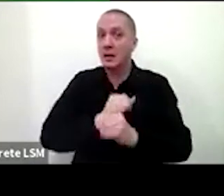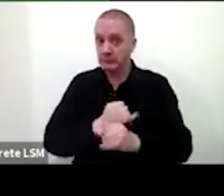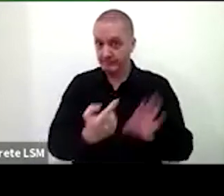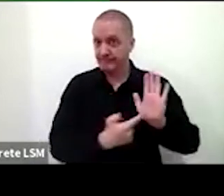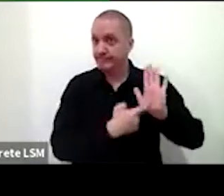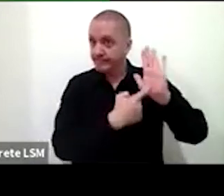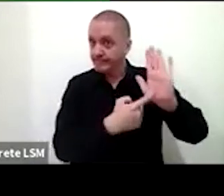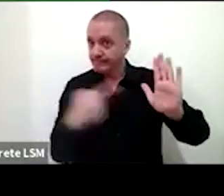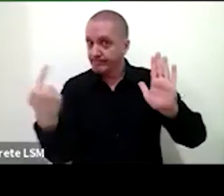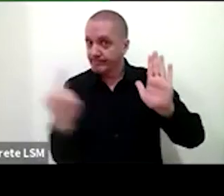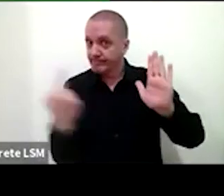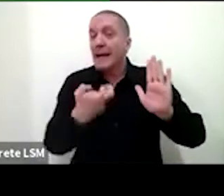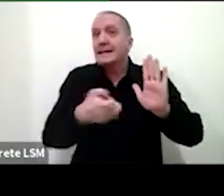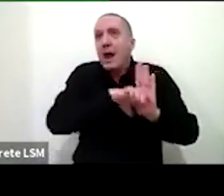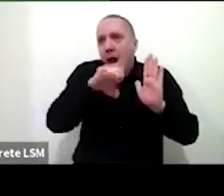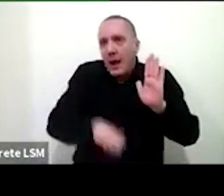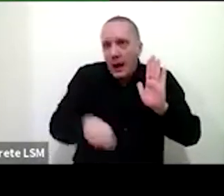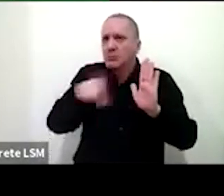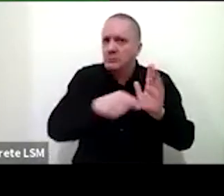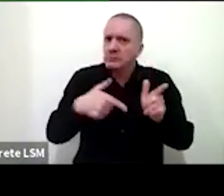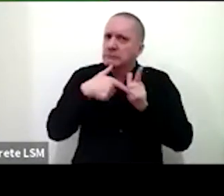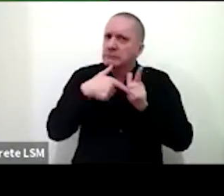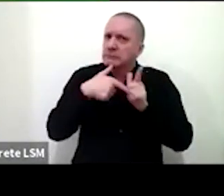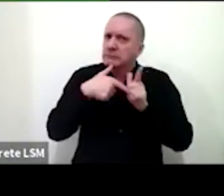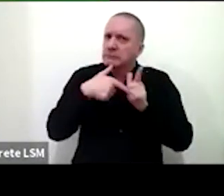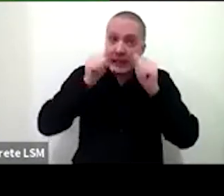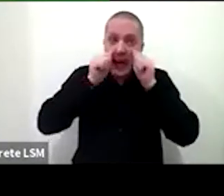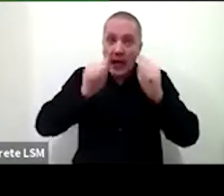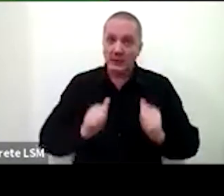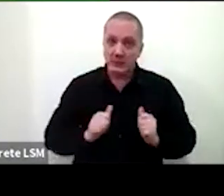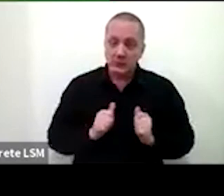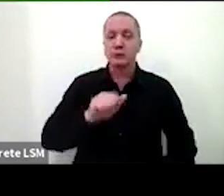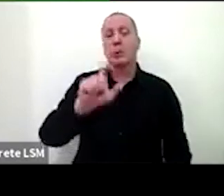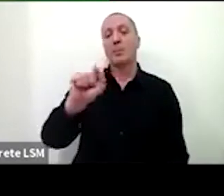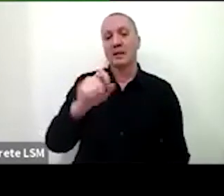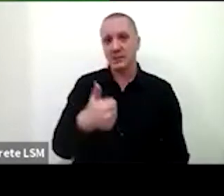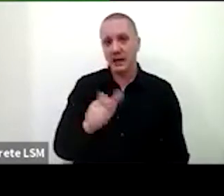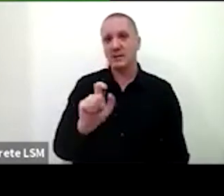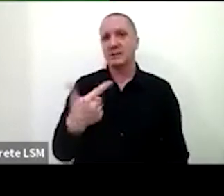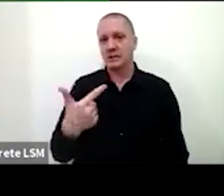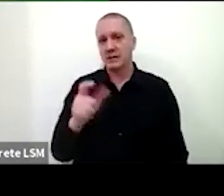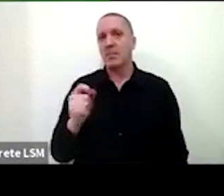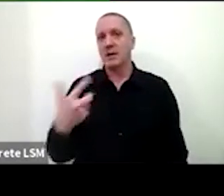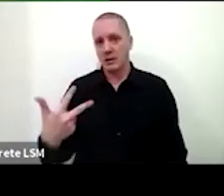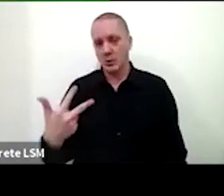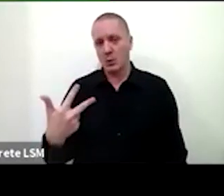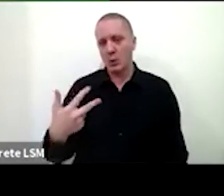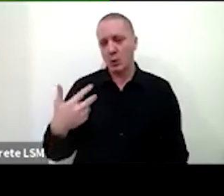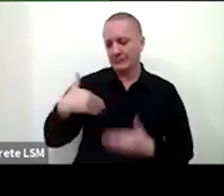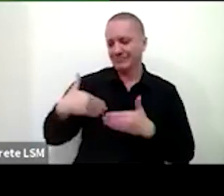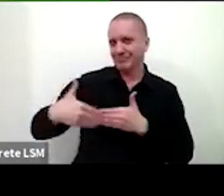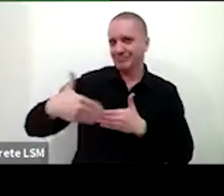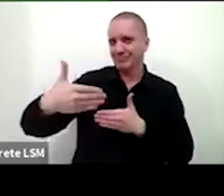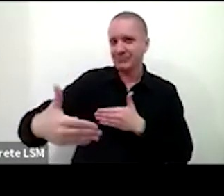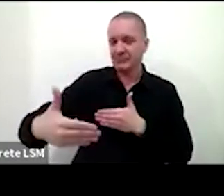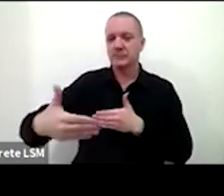sigan sintonizándonos las siguientes fechas, 26, 27, 28, en las jornadas trans, Latinoamérica y Europa,